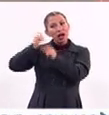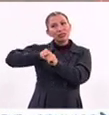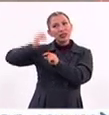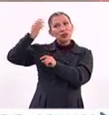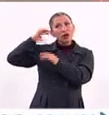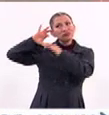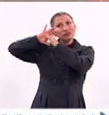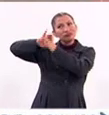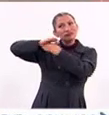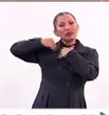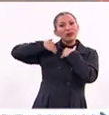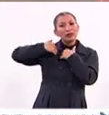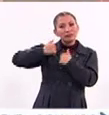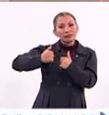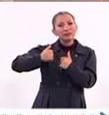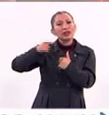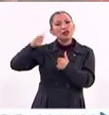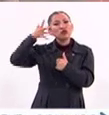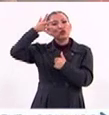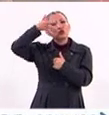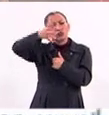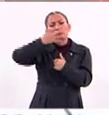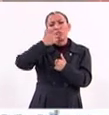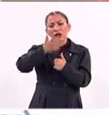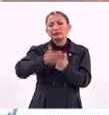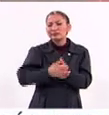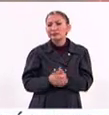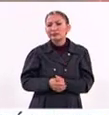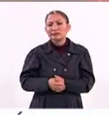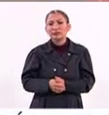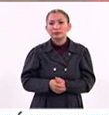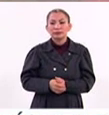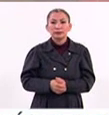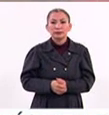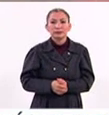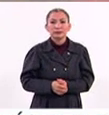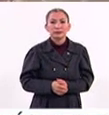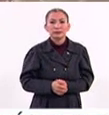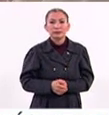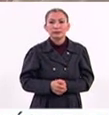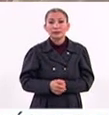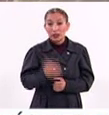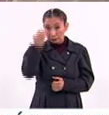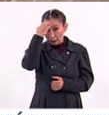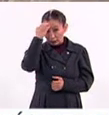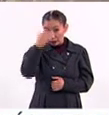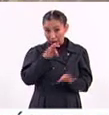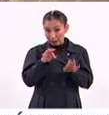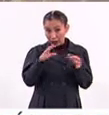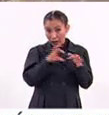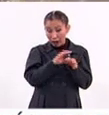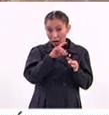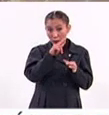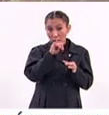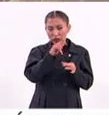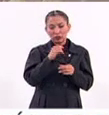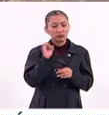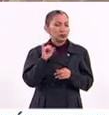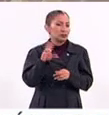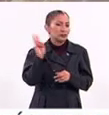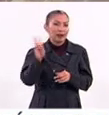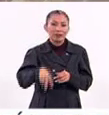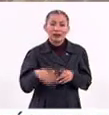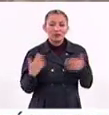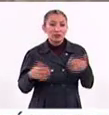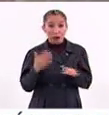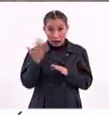antigua y entender pues un futuro mejor, supongo, ¿no? ¿Fue una experiencia trabajar con León Portilla? Sí, desde luego.